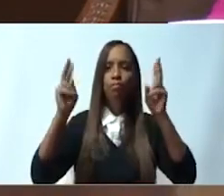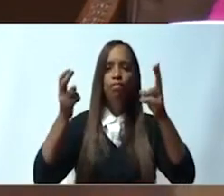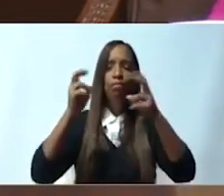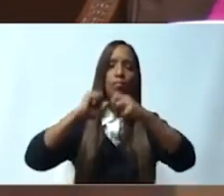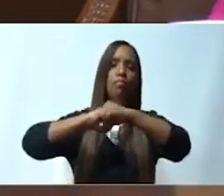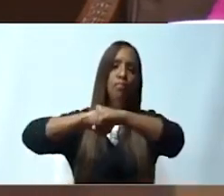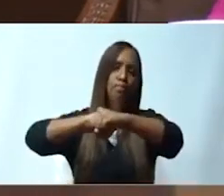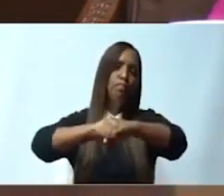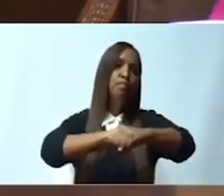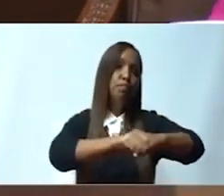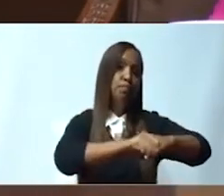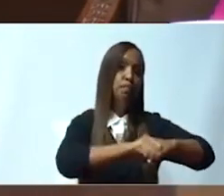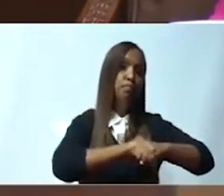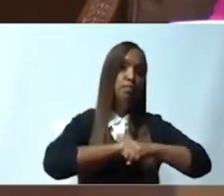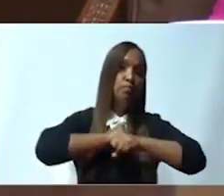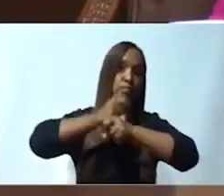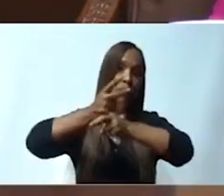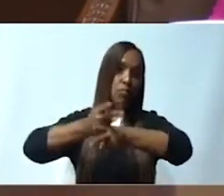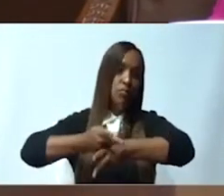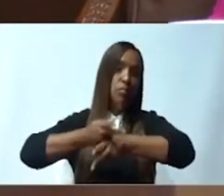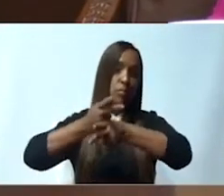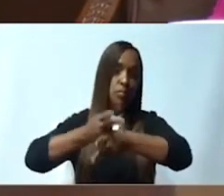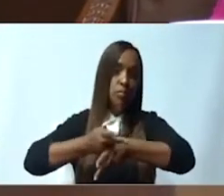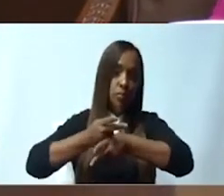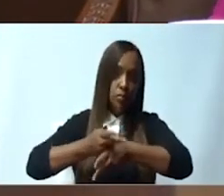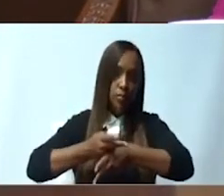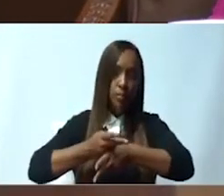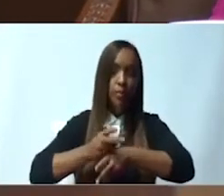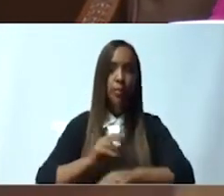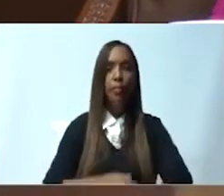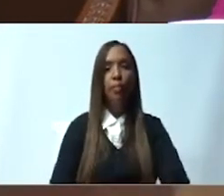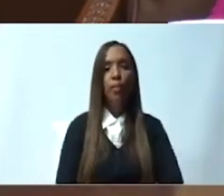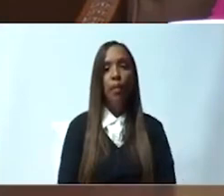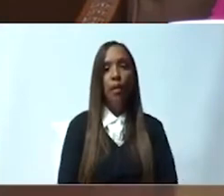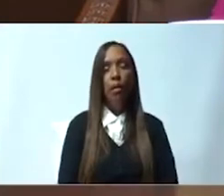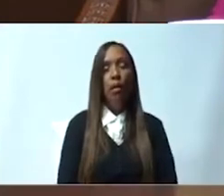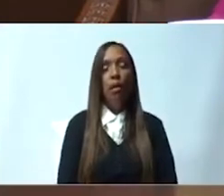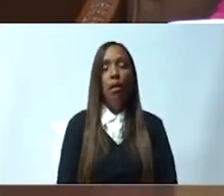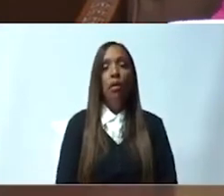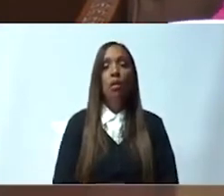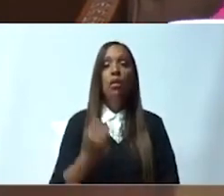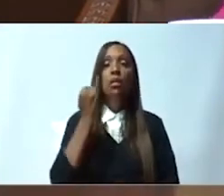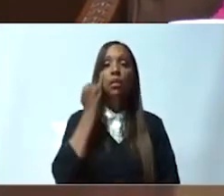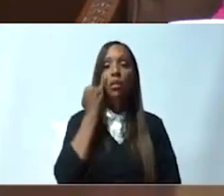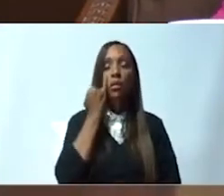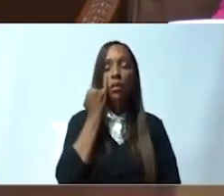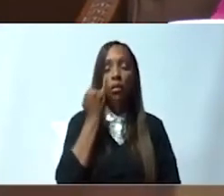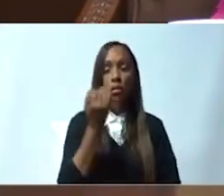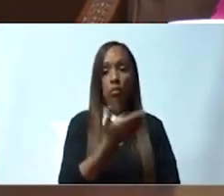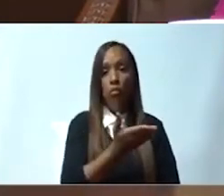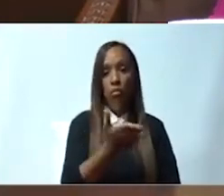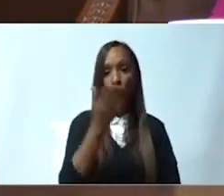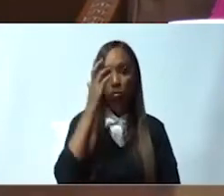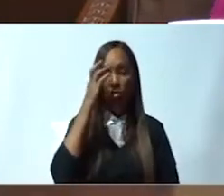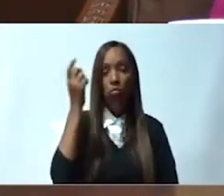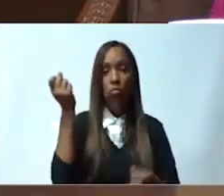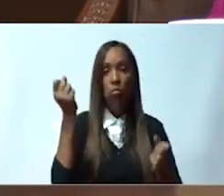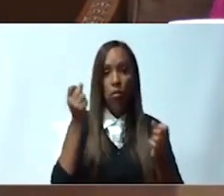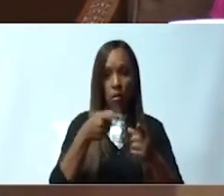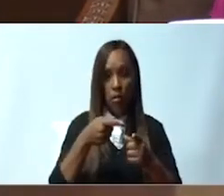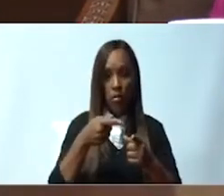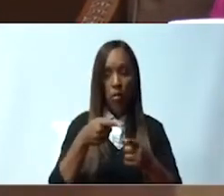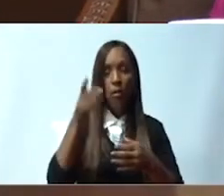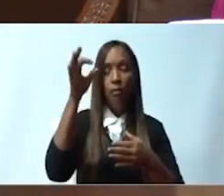Los que estén de acuerdo con aprobarlo, el informe. Someto a votación el informe de la comisión con